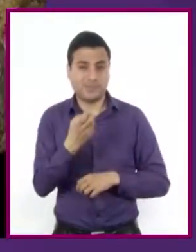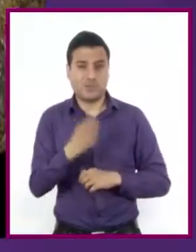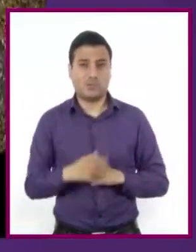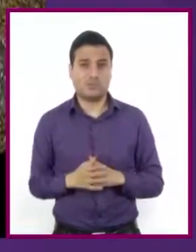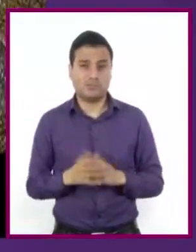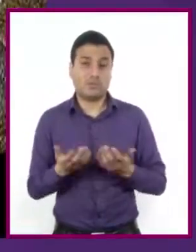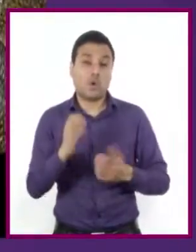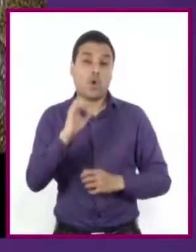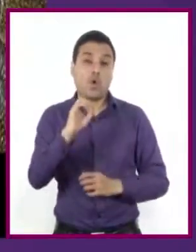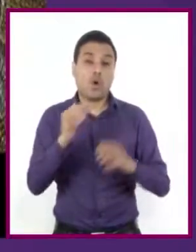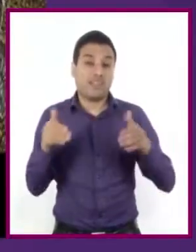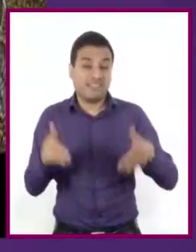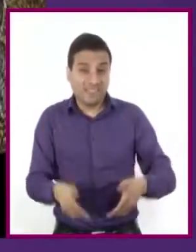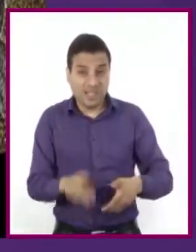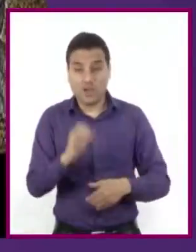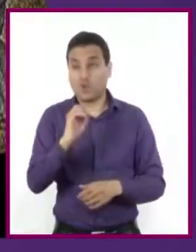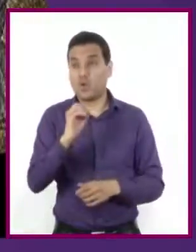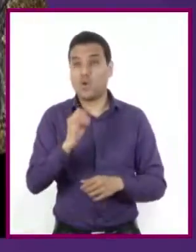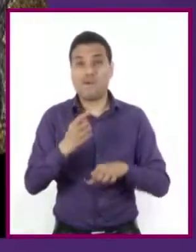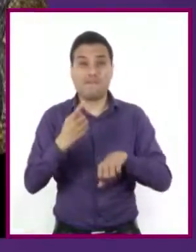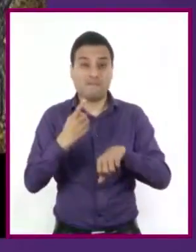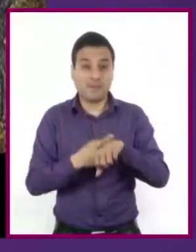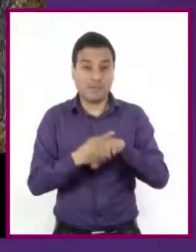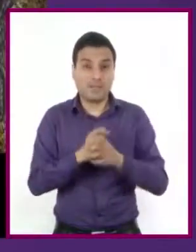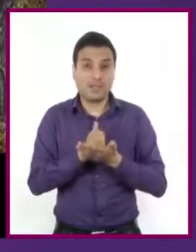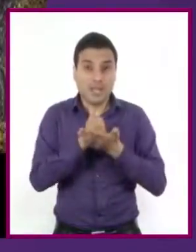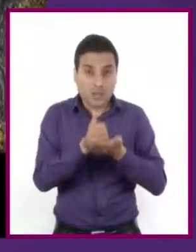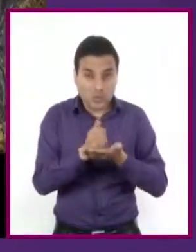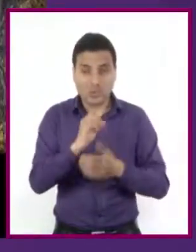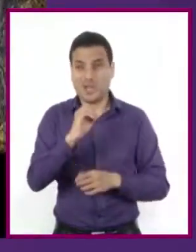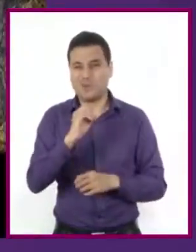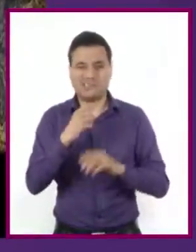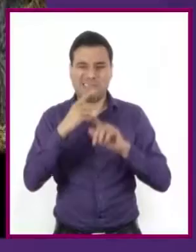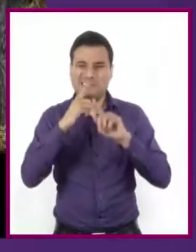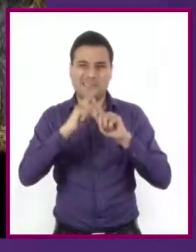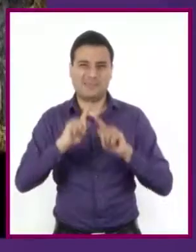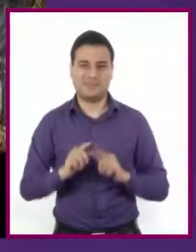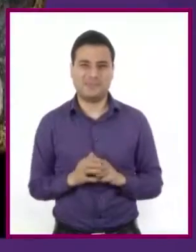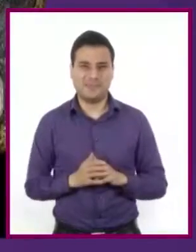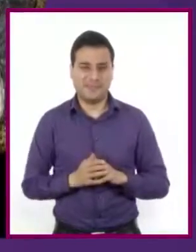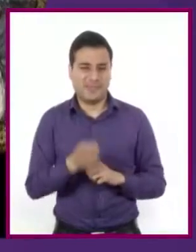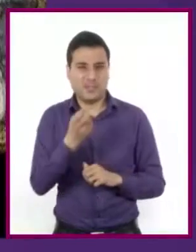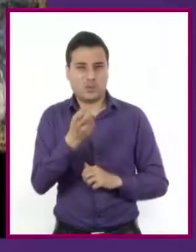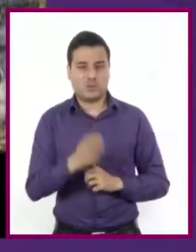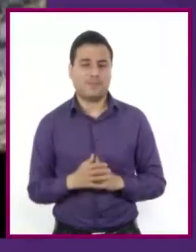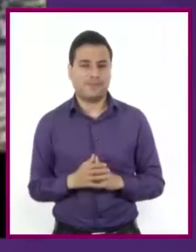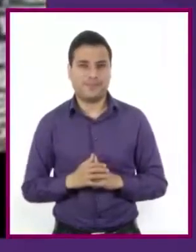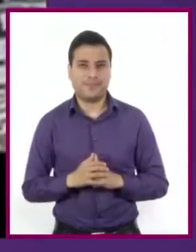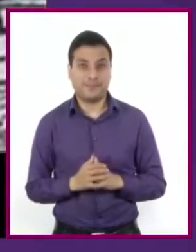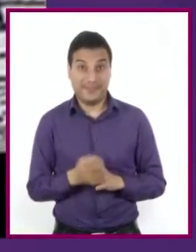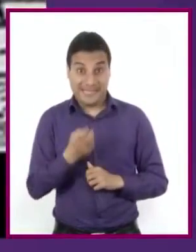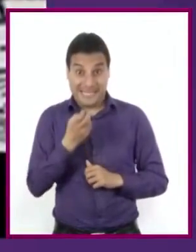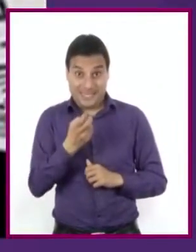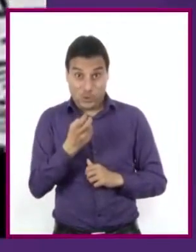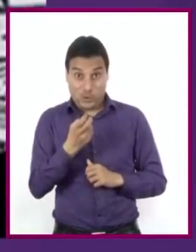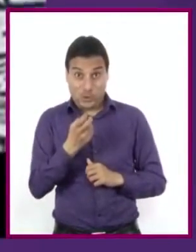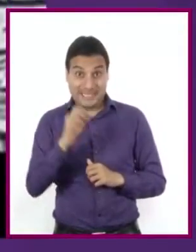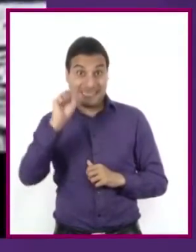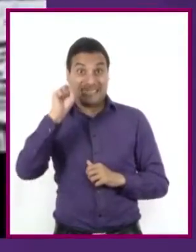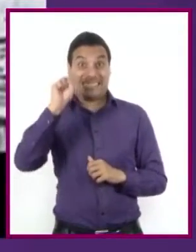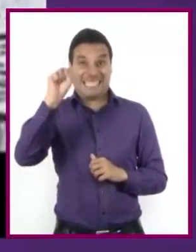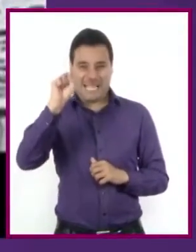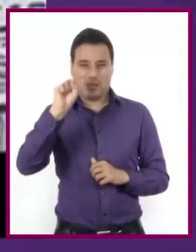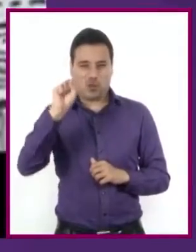un entierro, una enfermedad, dotar una hija. Entonces, es finalmente el antecedente de un sindicato,